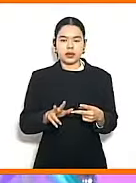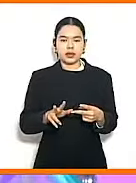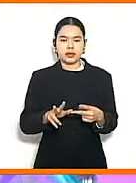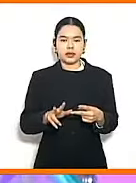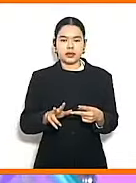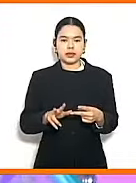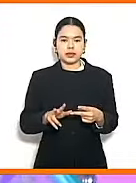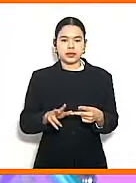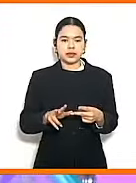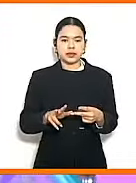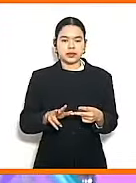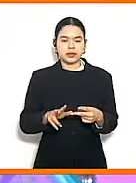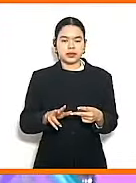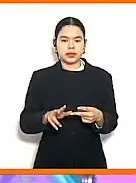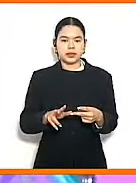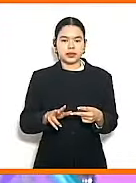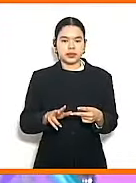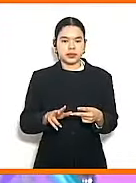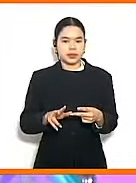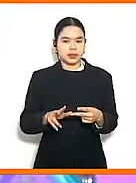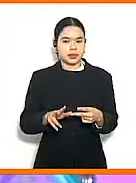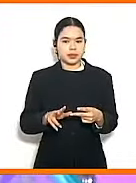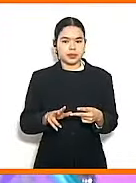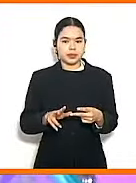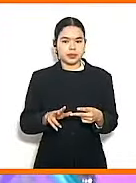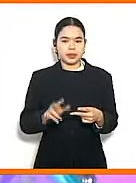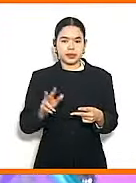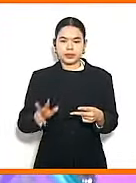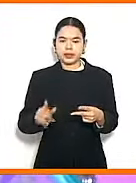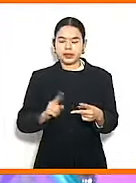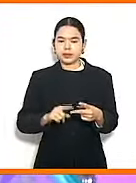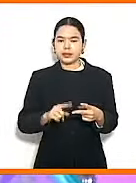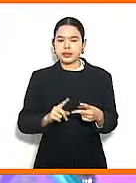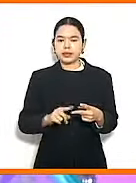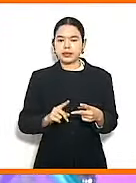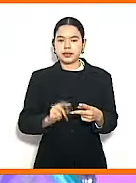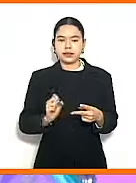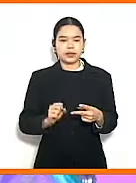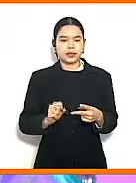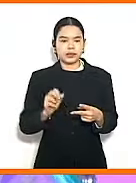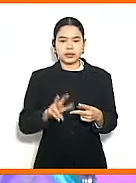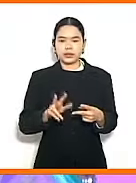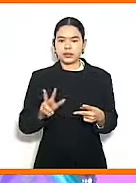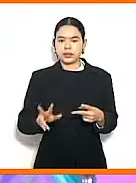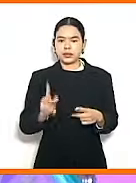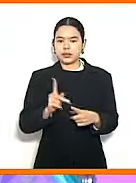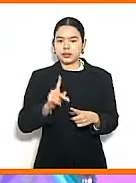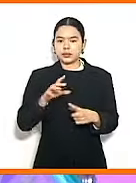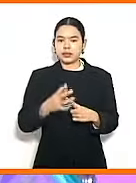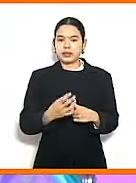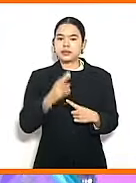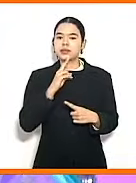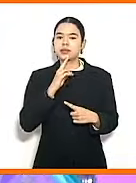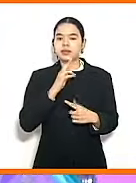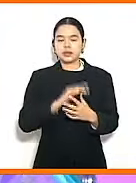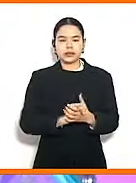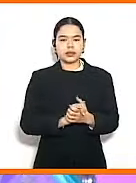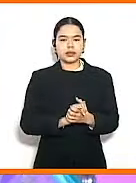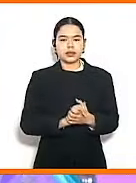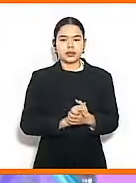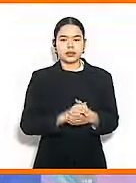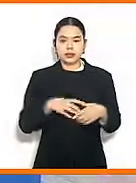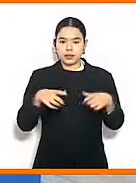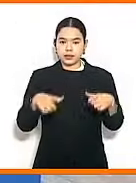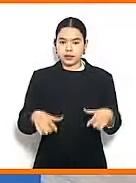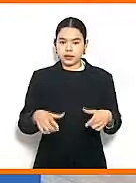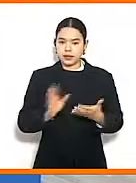dígito, atentos, 3. El segundo número afortunado es el 33 con su catrachada Guacal.